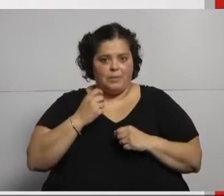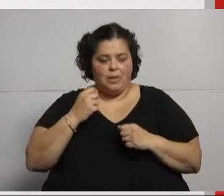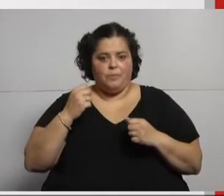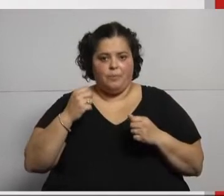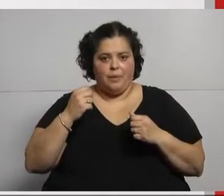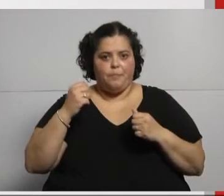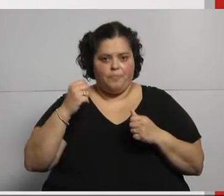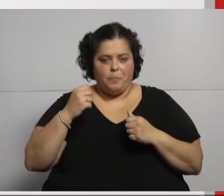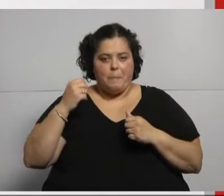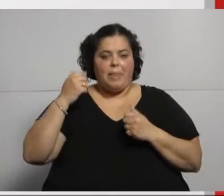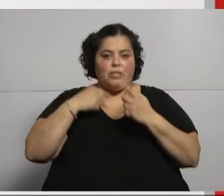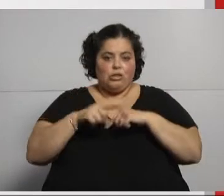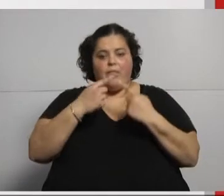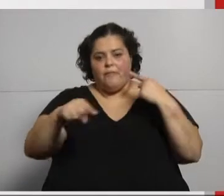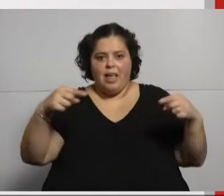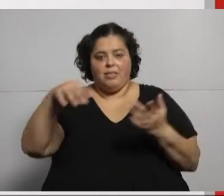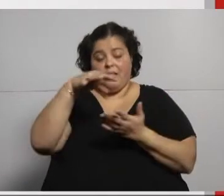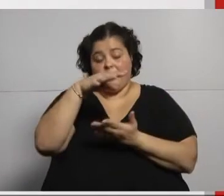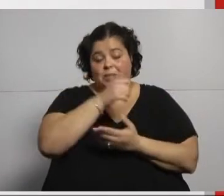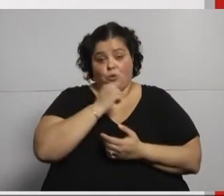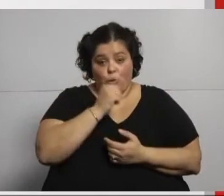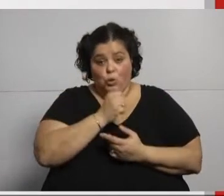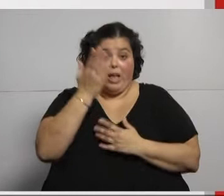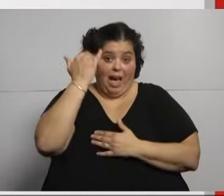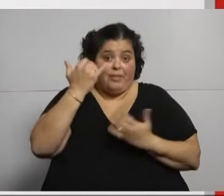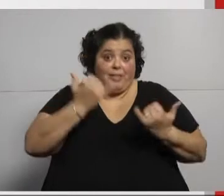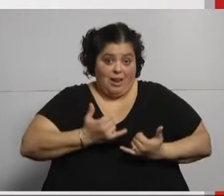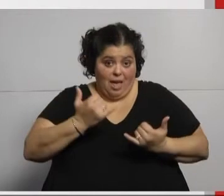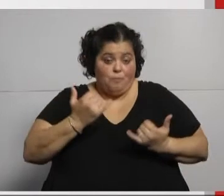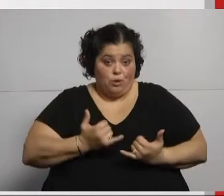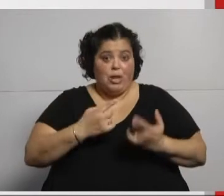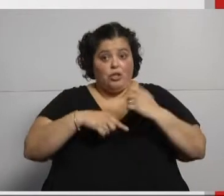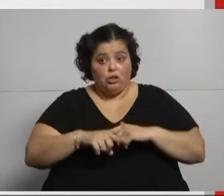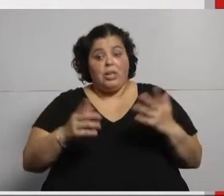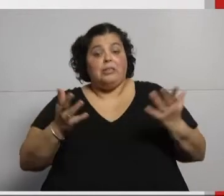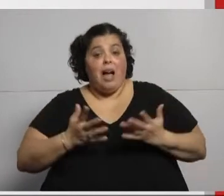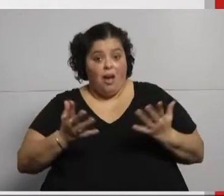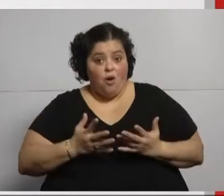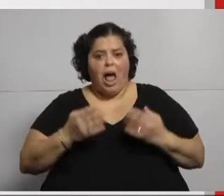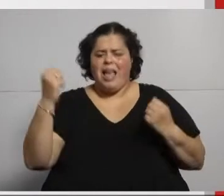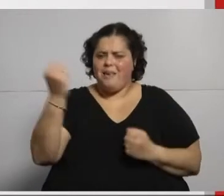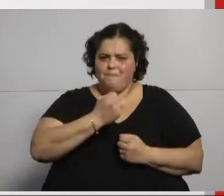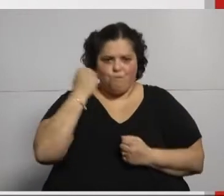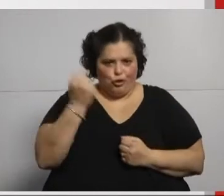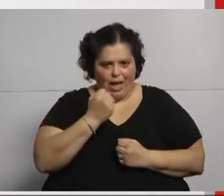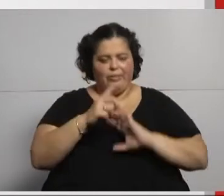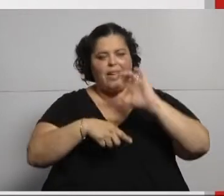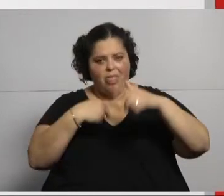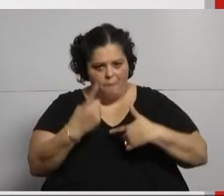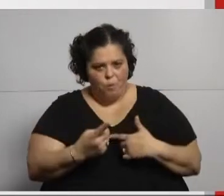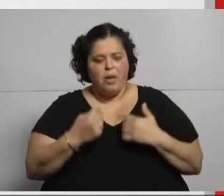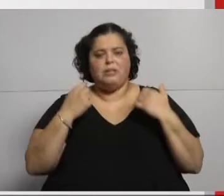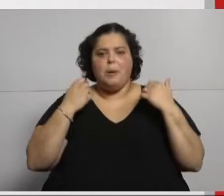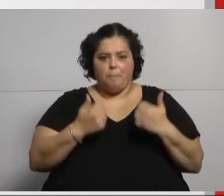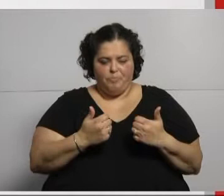diferentes soluciones con las que contábamos en el momento. Ha sido muy importante, lo vamos a abordar un poquito